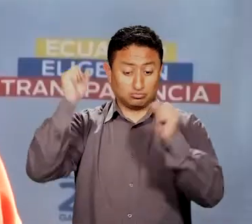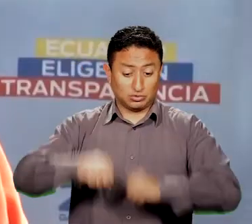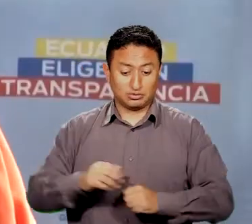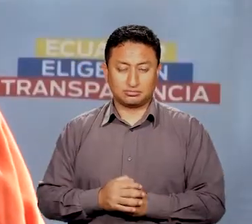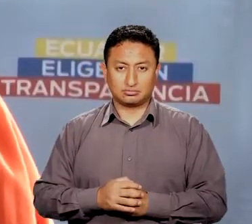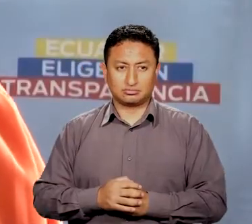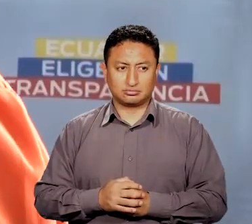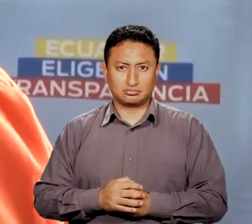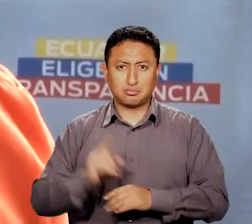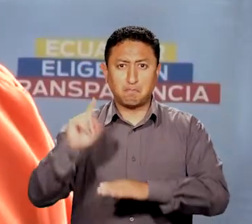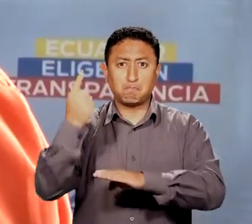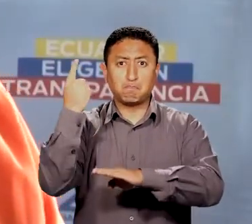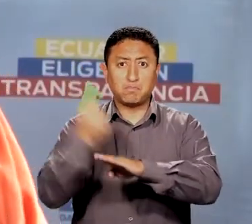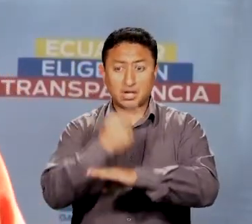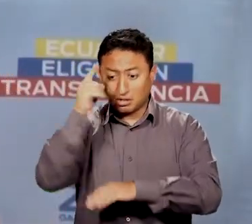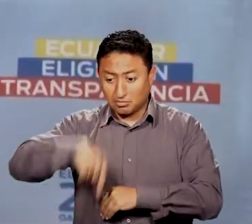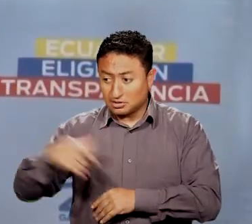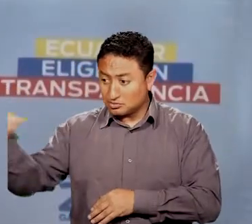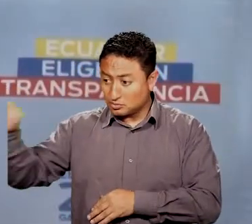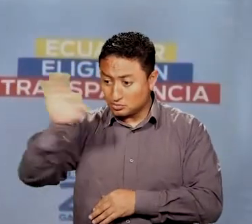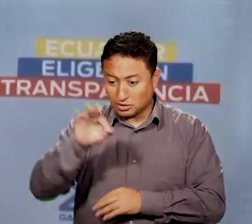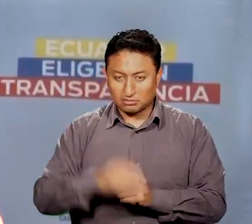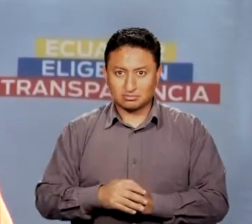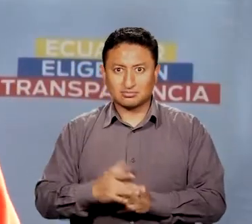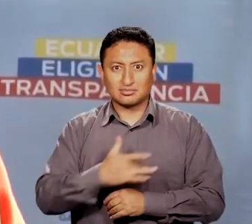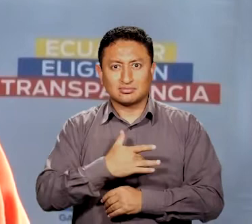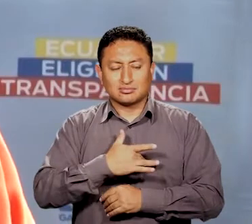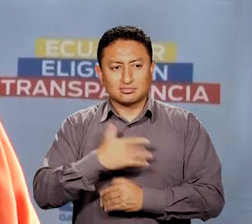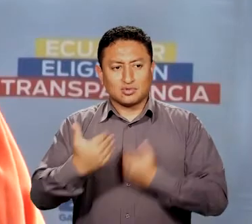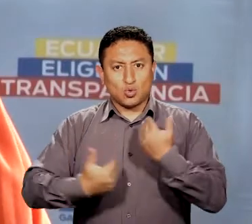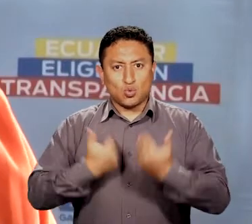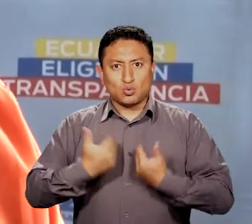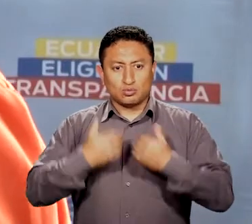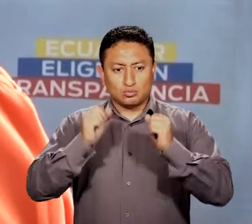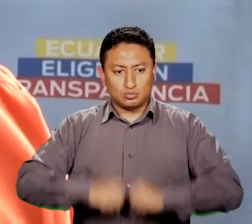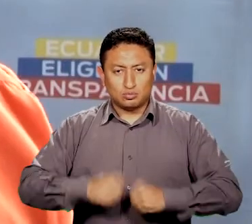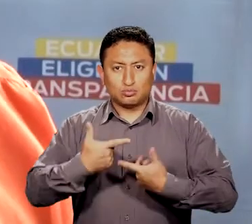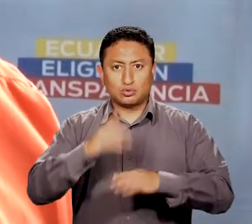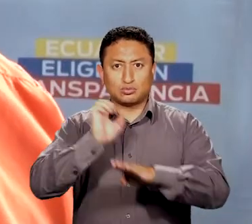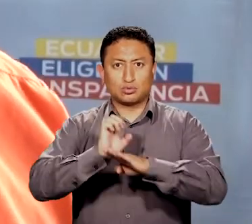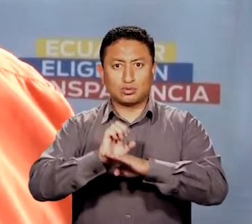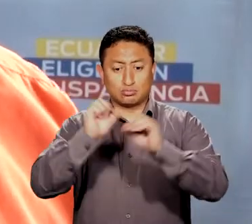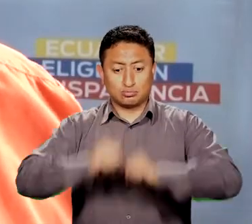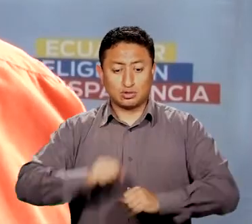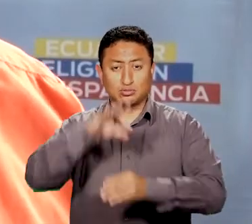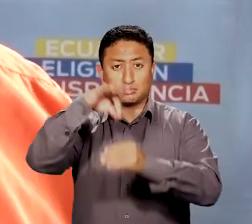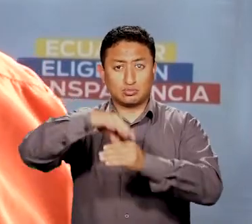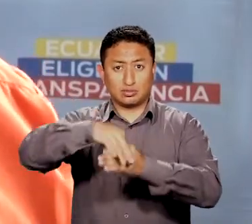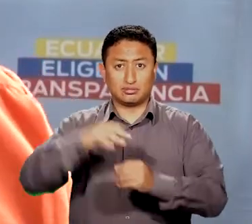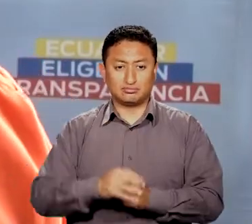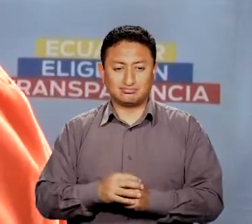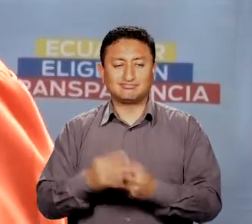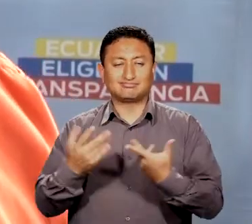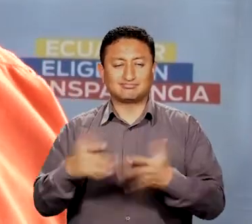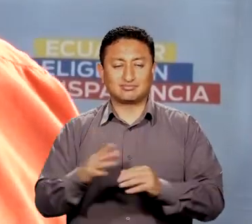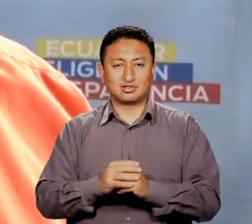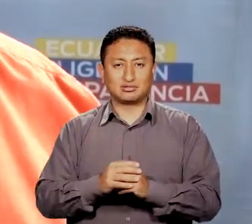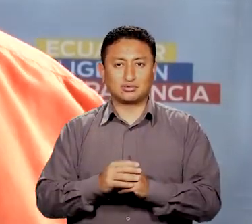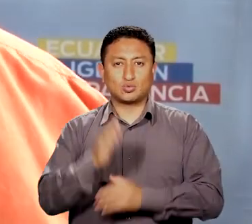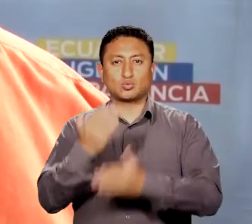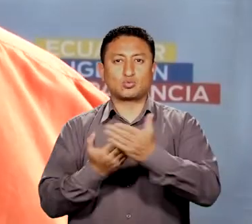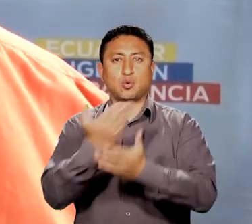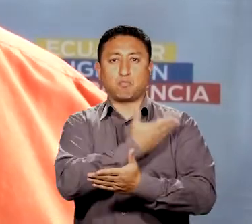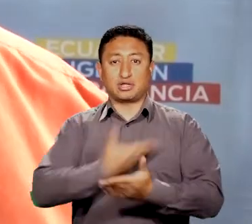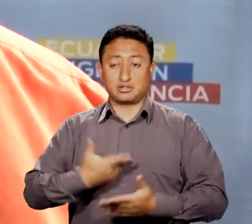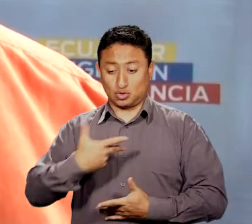Primera vez hemos sido tomado en cuenta y me da un gusto de servir a la patria de nosotros y a la vez sufragar por el presidente